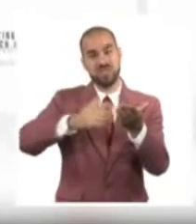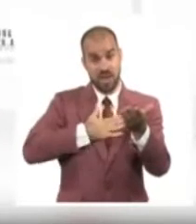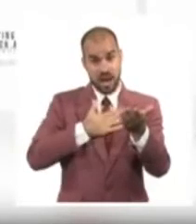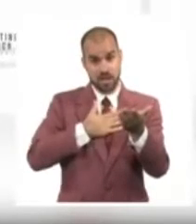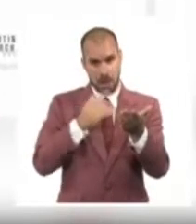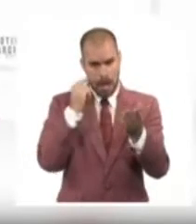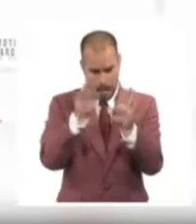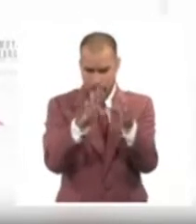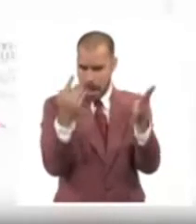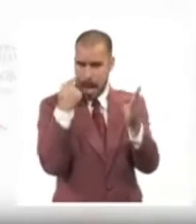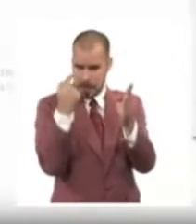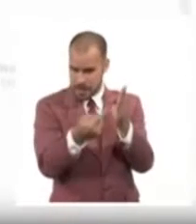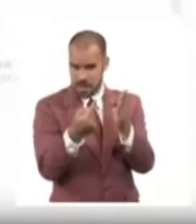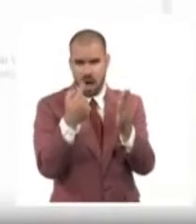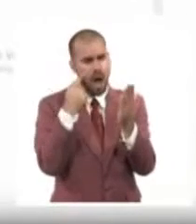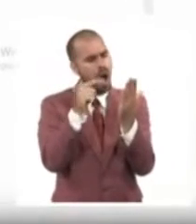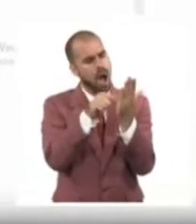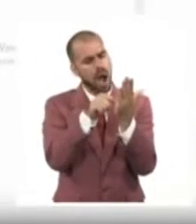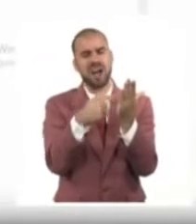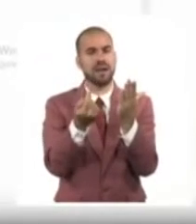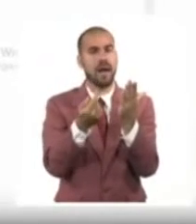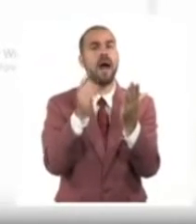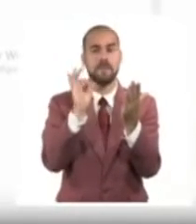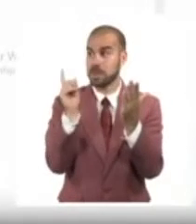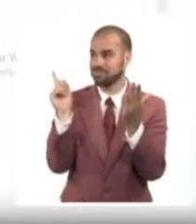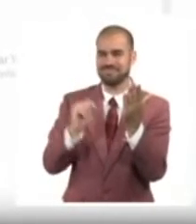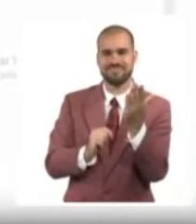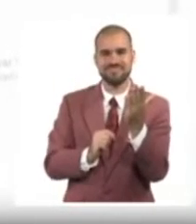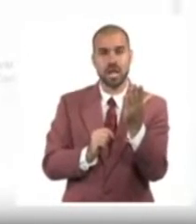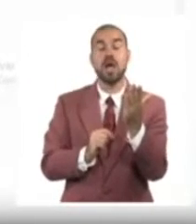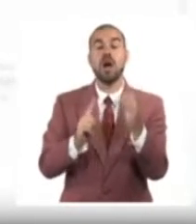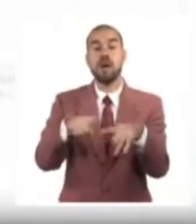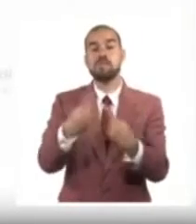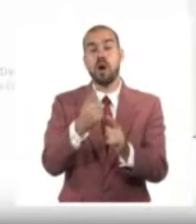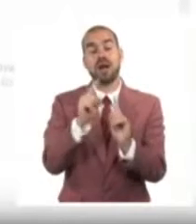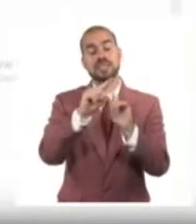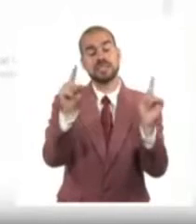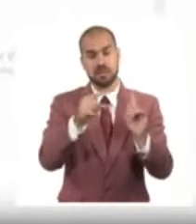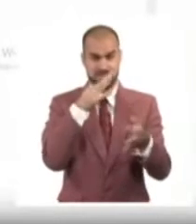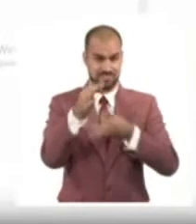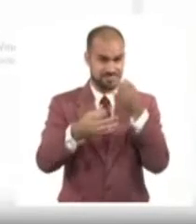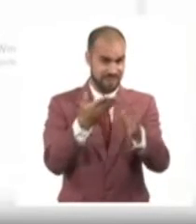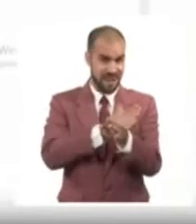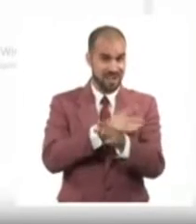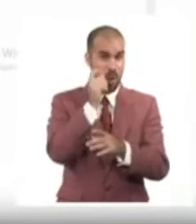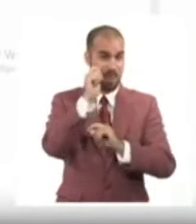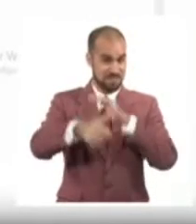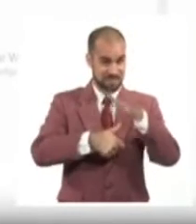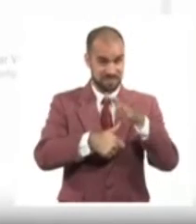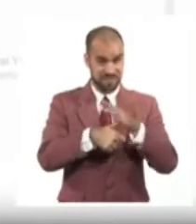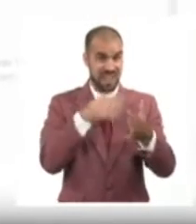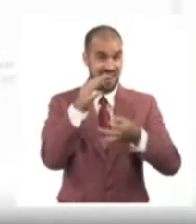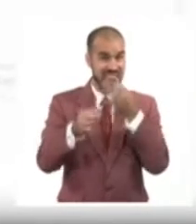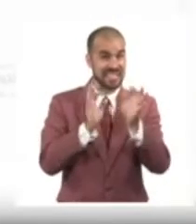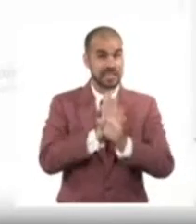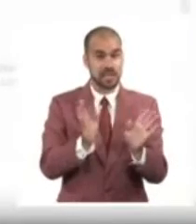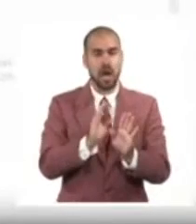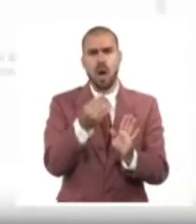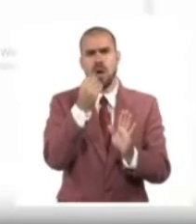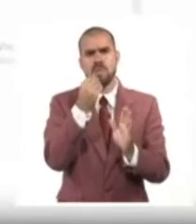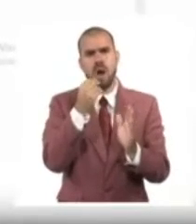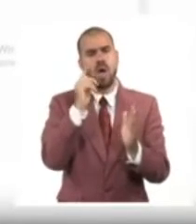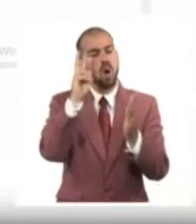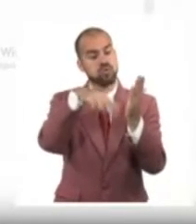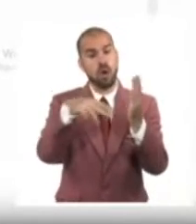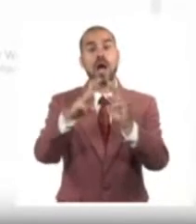qué lo hago? Porque muchos de los temas que acaba de comentar el presidente Ginarte Gato aquí, usted los puede encontrar en